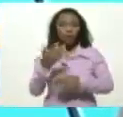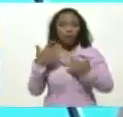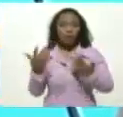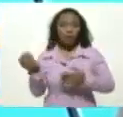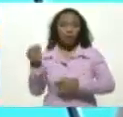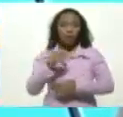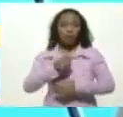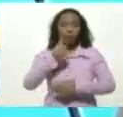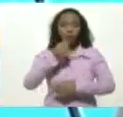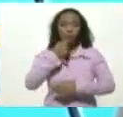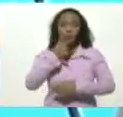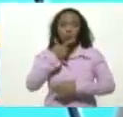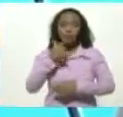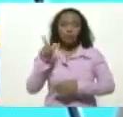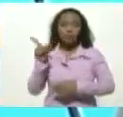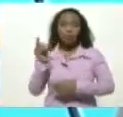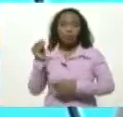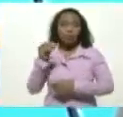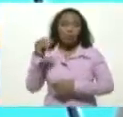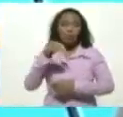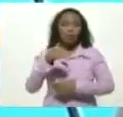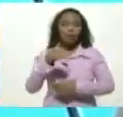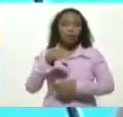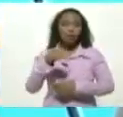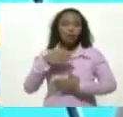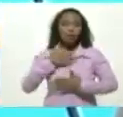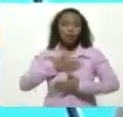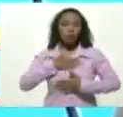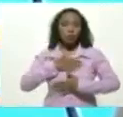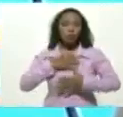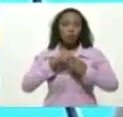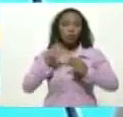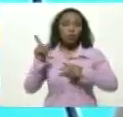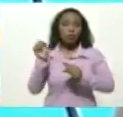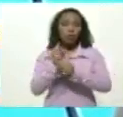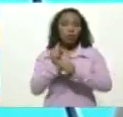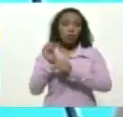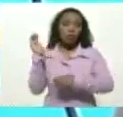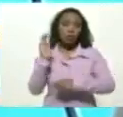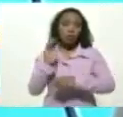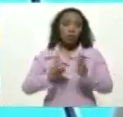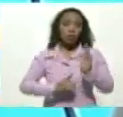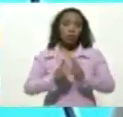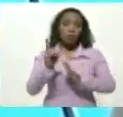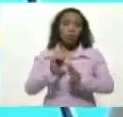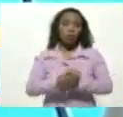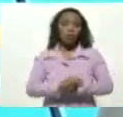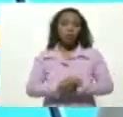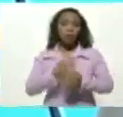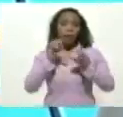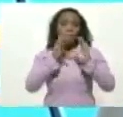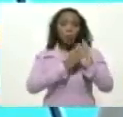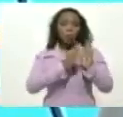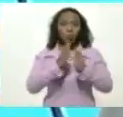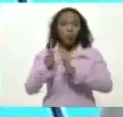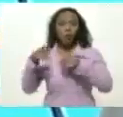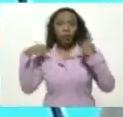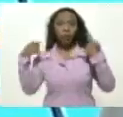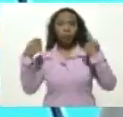más bonito y lo más satisfactorio de todo este trabajo que venimos desarrollando es la organización